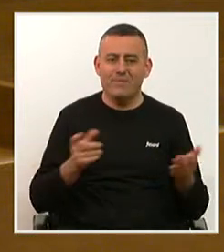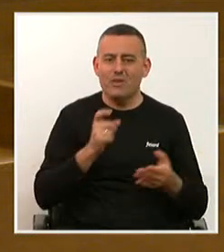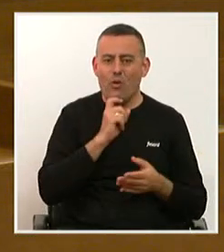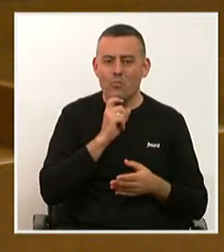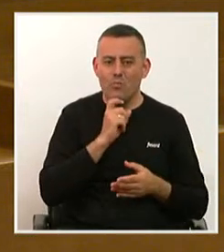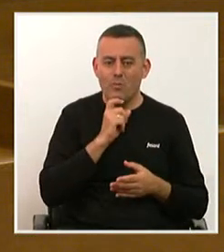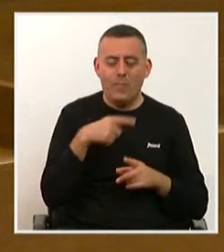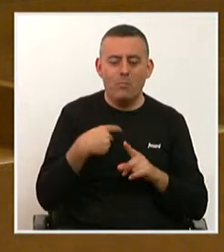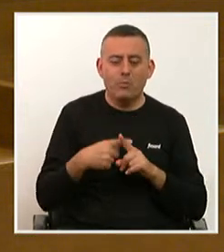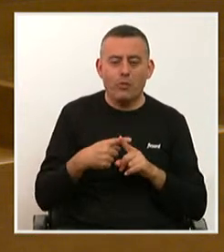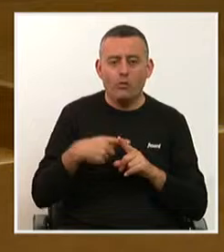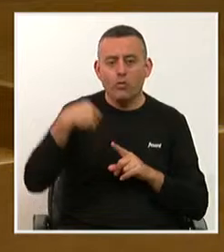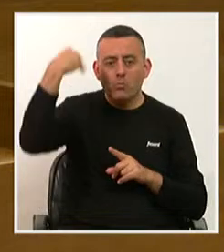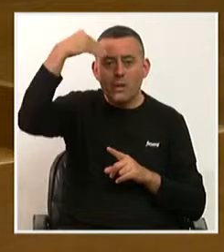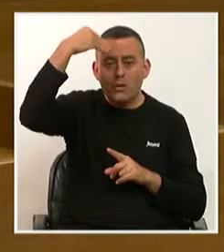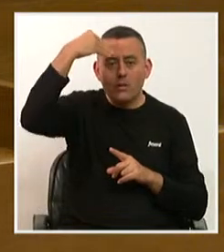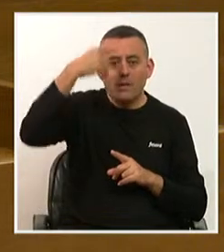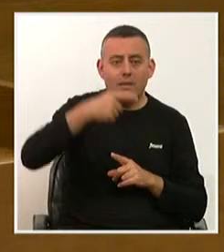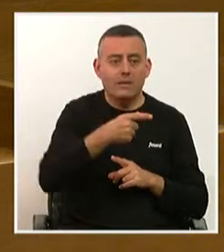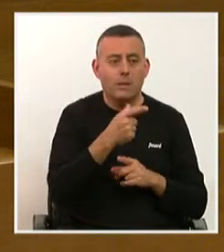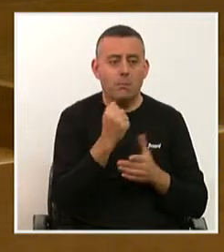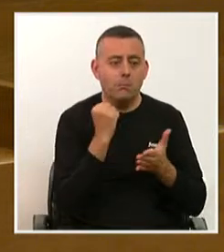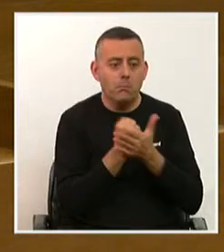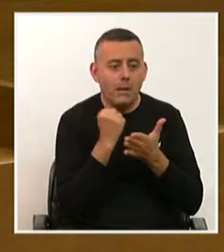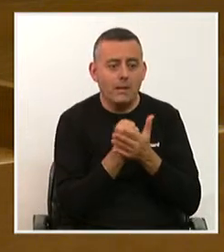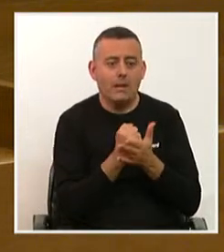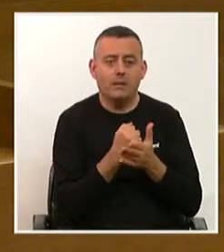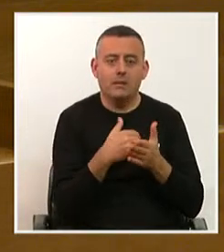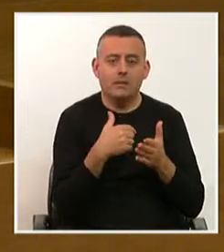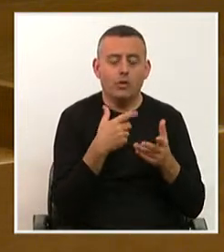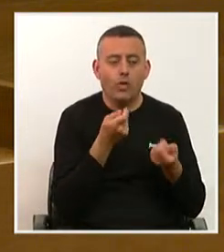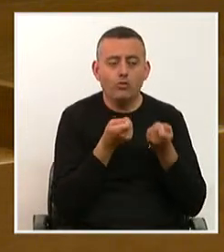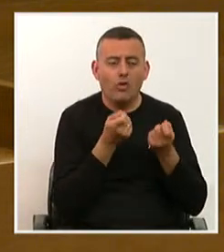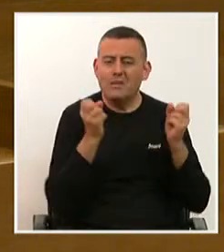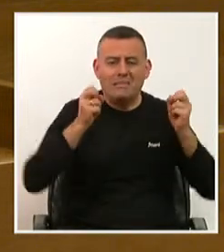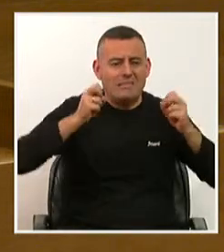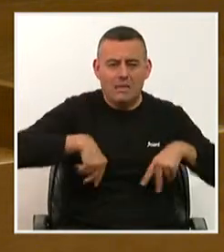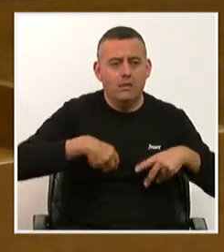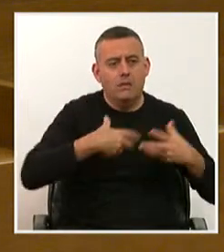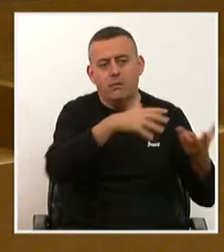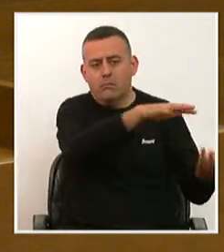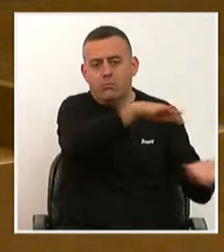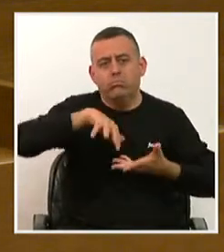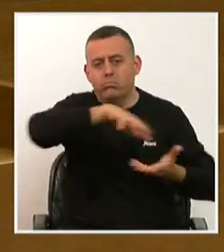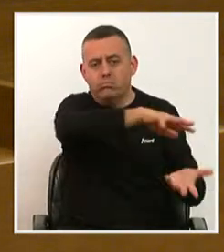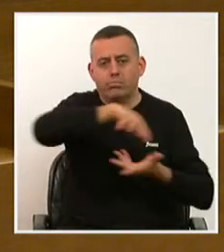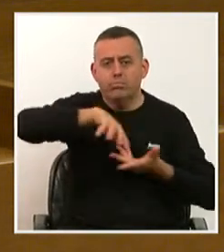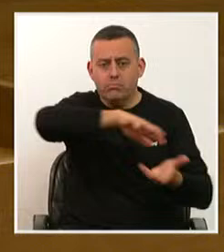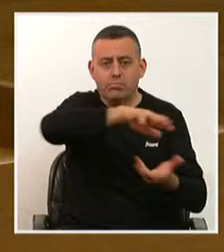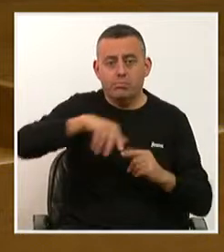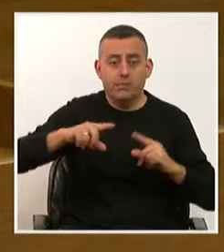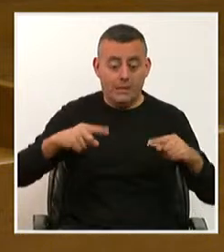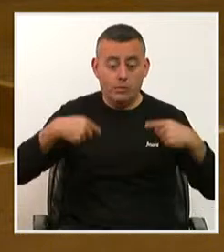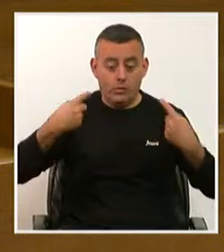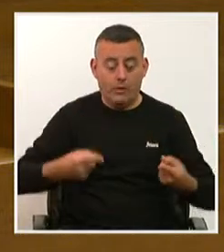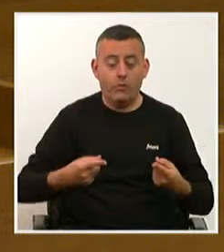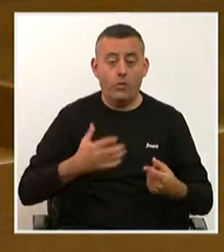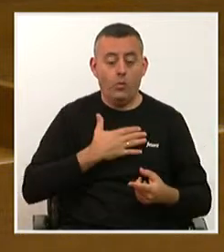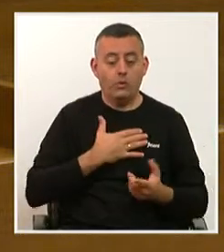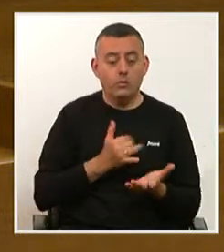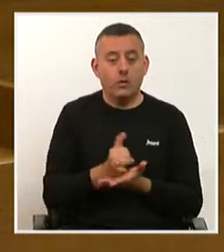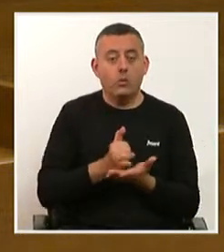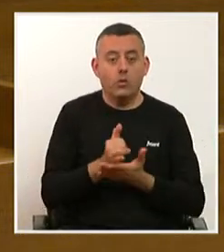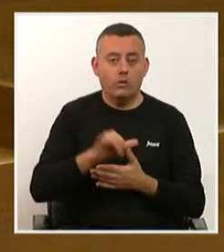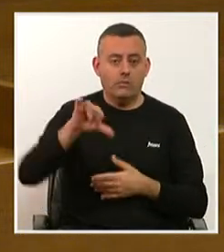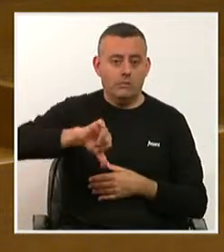producto marroquí sin tarancón y sin control creando un grave perjuicio para nuestros agricultores el aumento de las importaciones de